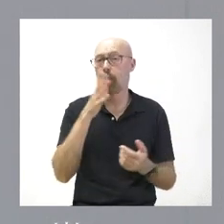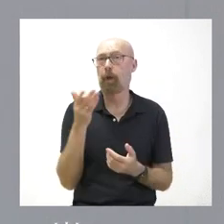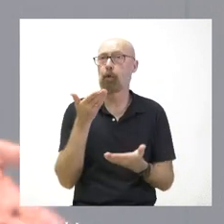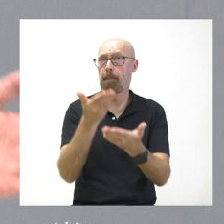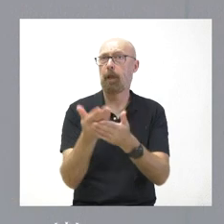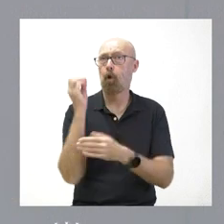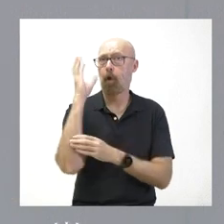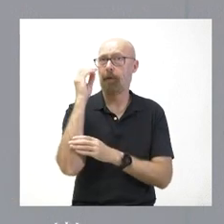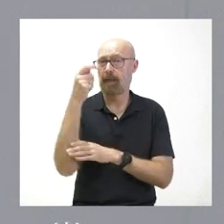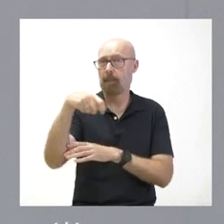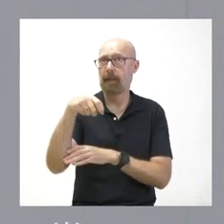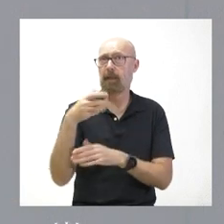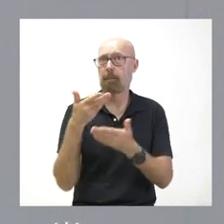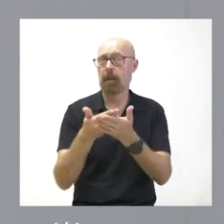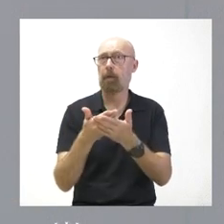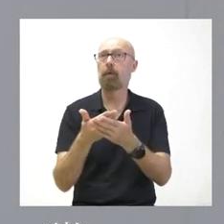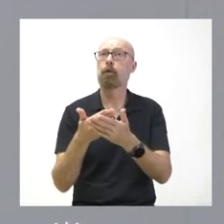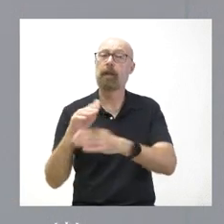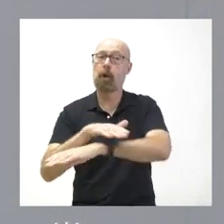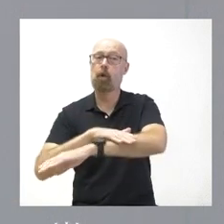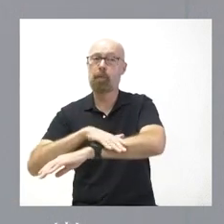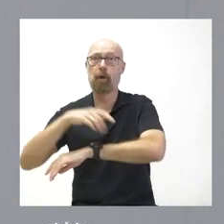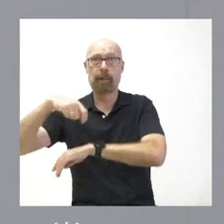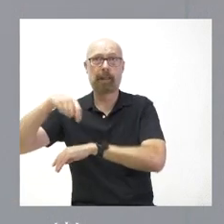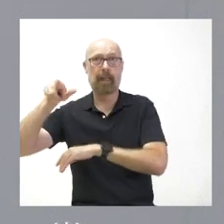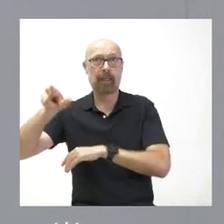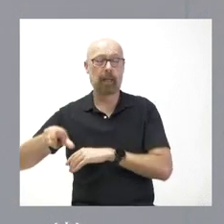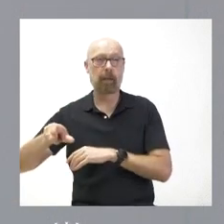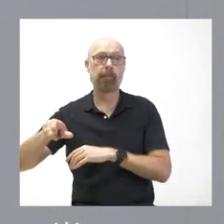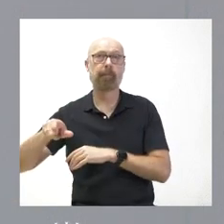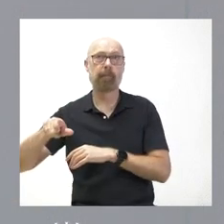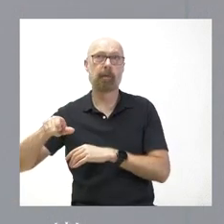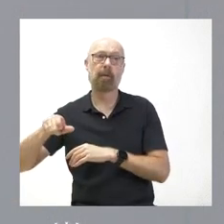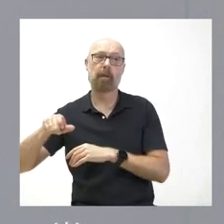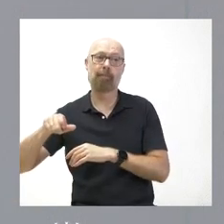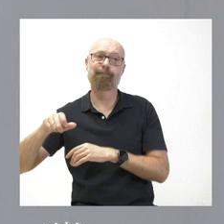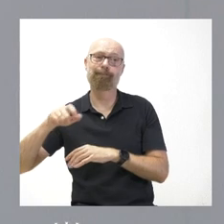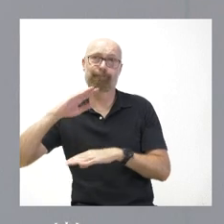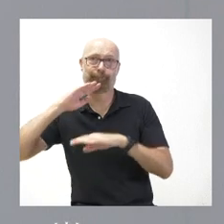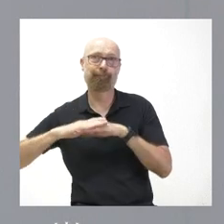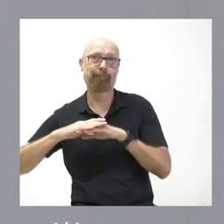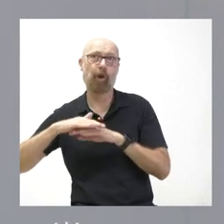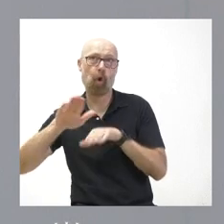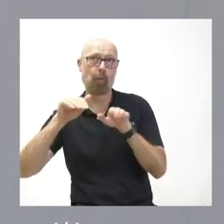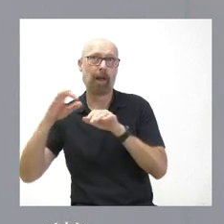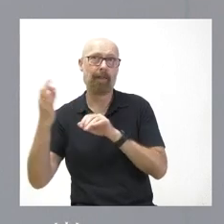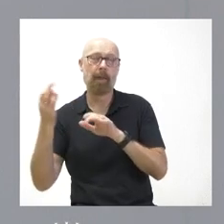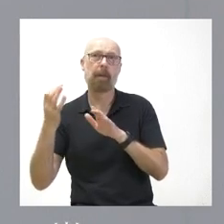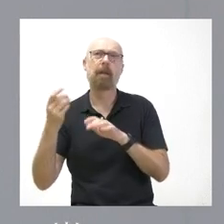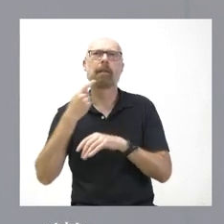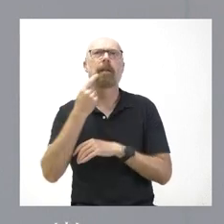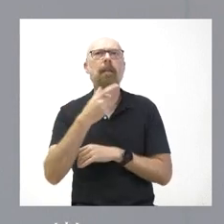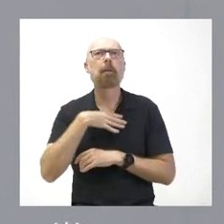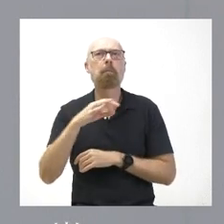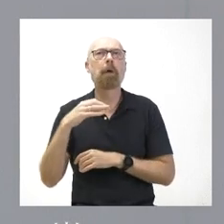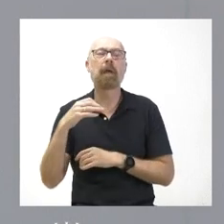presidente del gobierno ante la obligación que tiene de convocar la conferencia de presidentes creo que anunció su disposición a convocarla en este mes